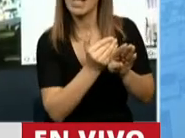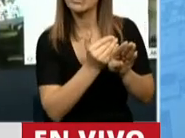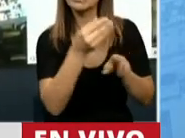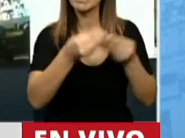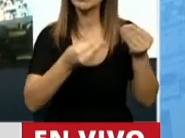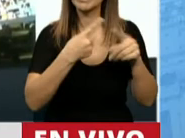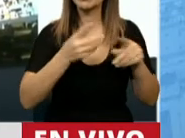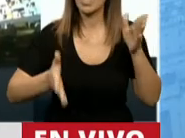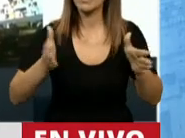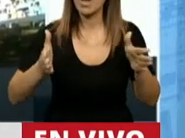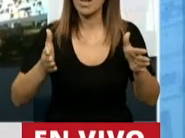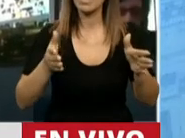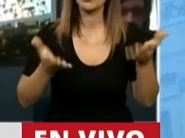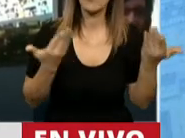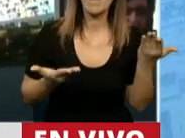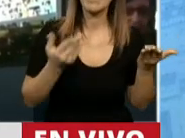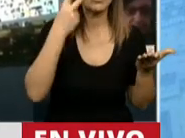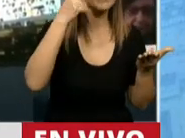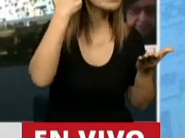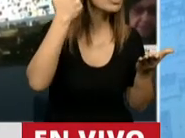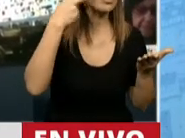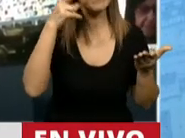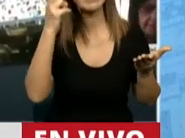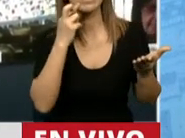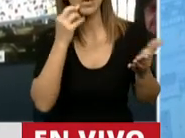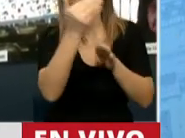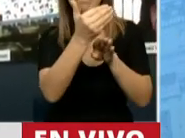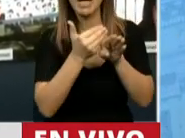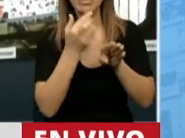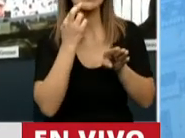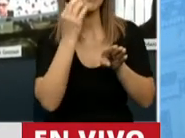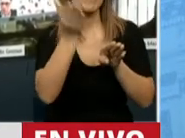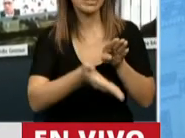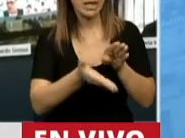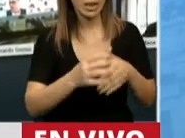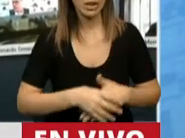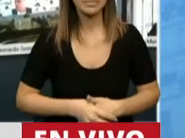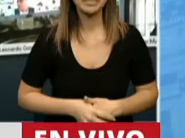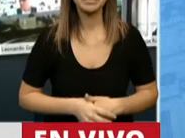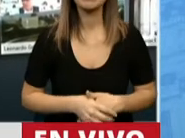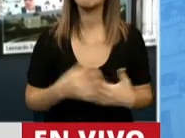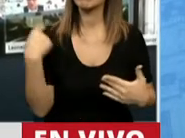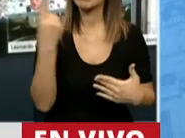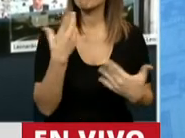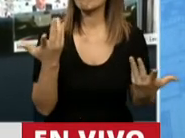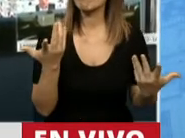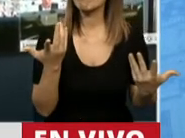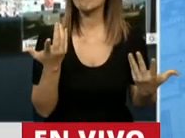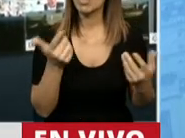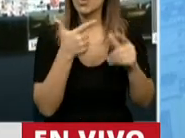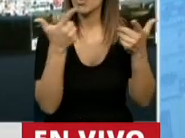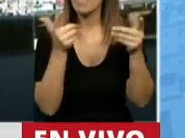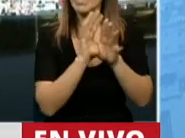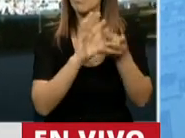presupuesto interanual entre 2018 y 2019 de un 19%. Es decir, no tenía un sentido